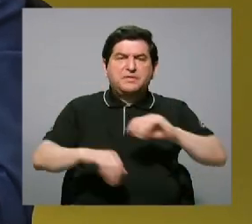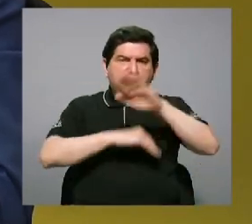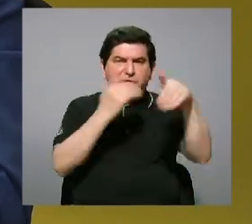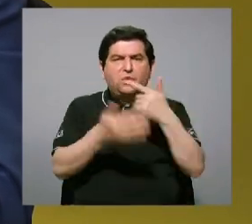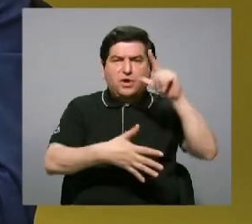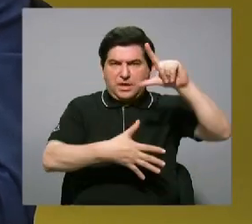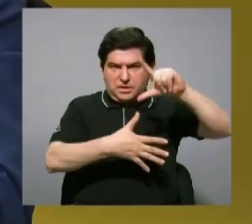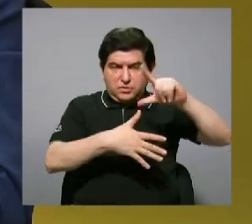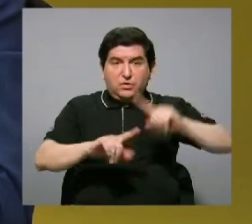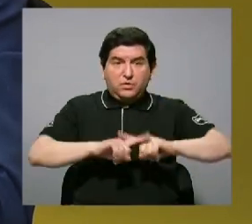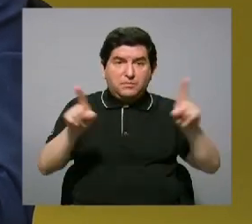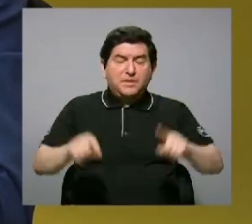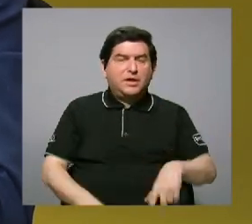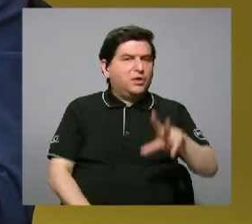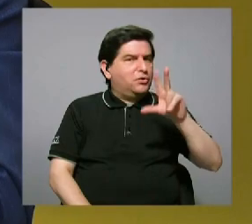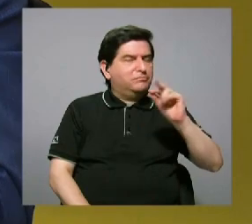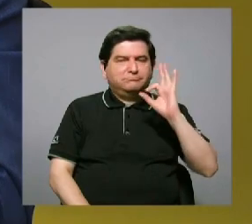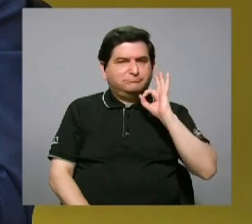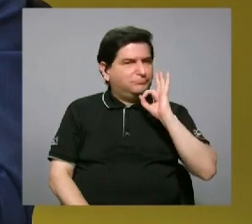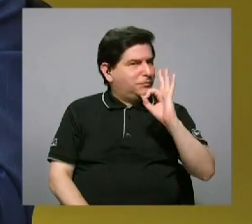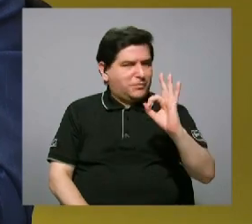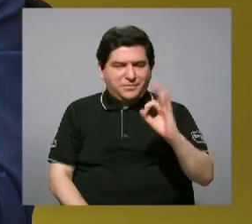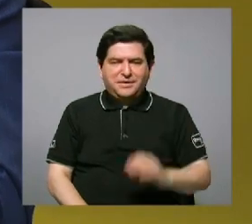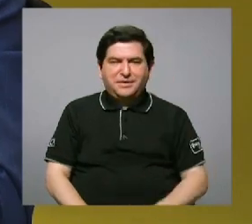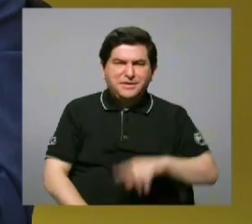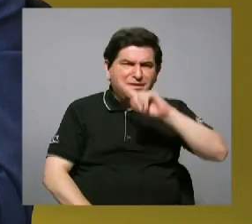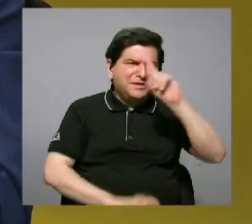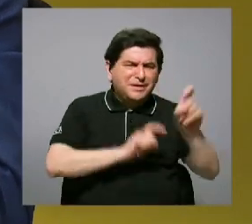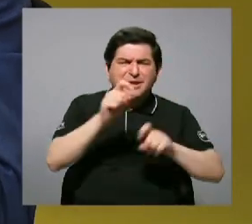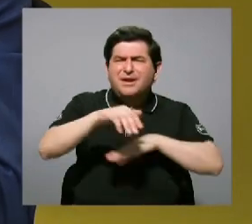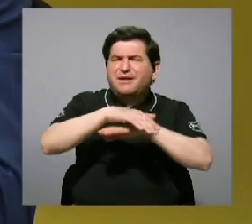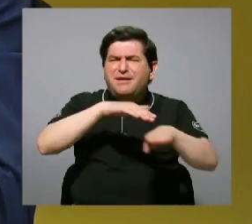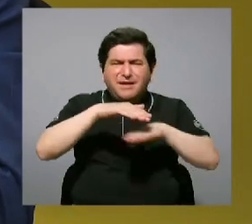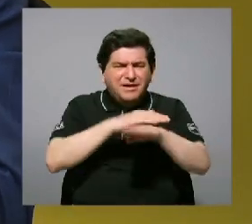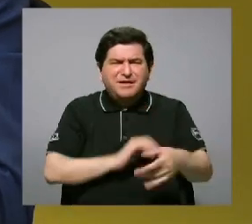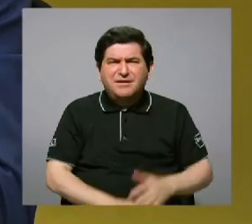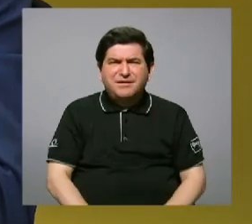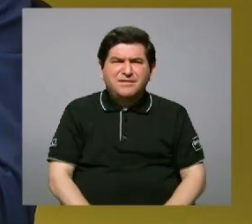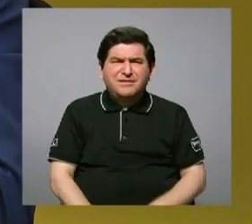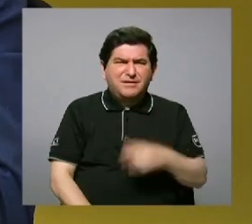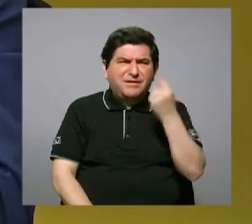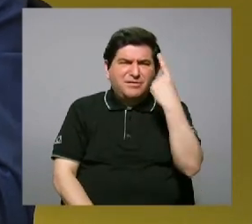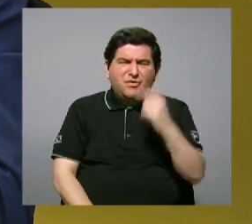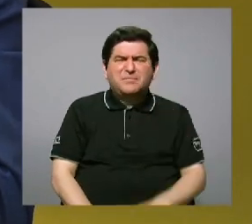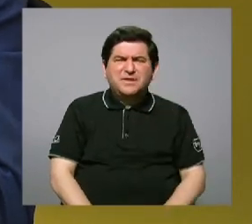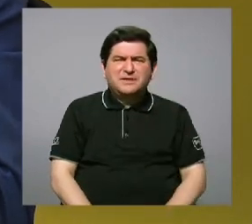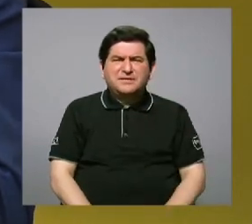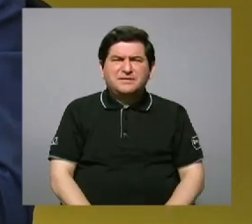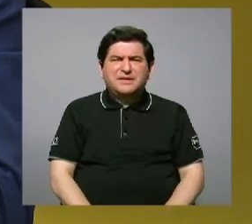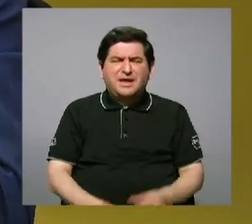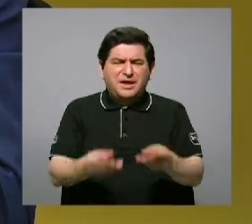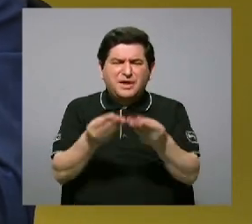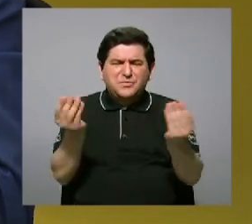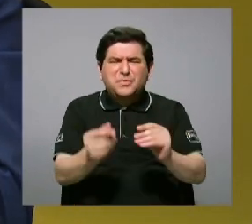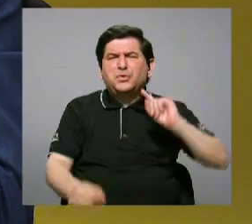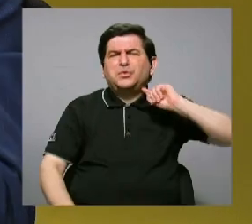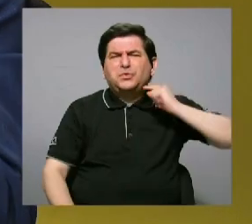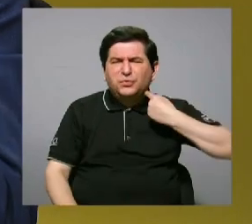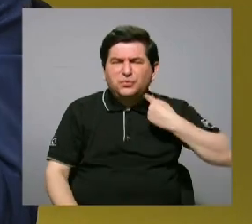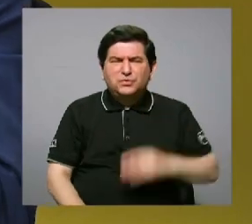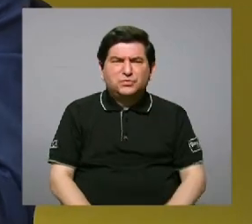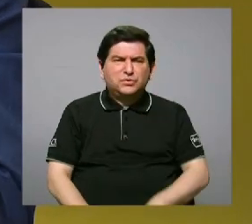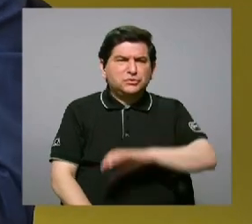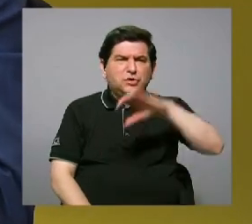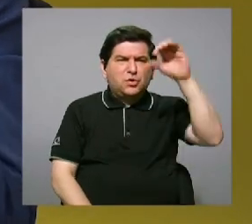Latinoamérica, pero tampoco salimos tan bien. Si las preguntas son muy básicas, si entendemos qué es la inflación, si sabemos qué es la tasa